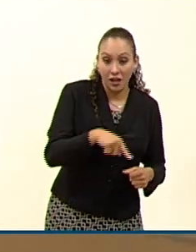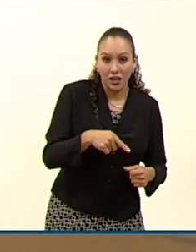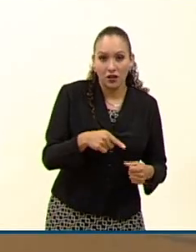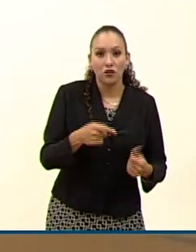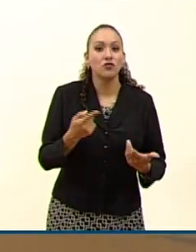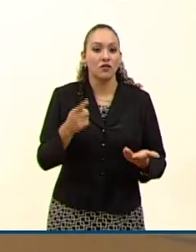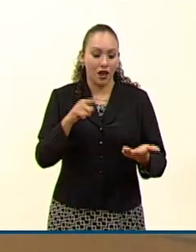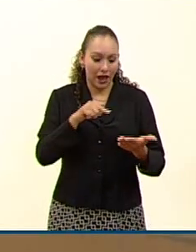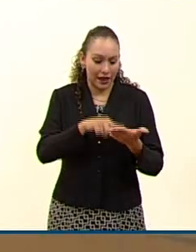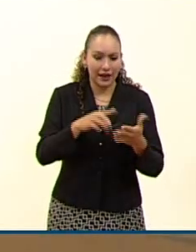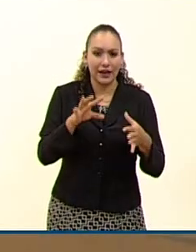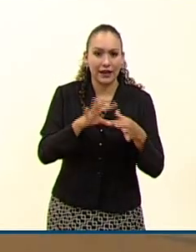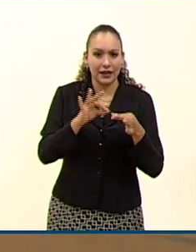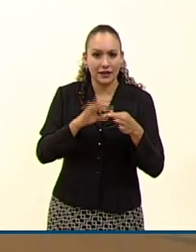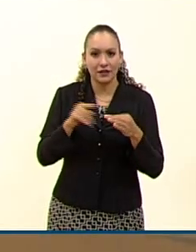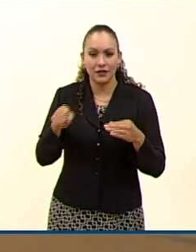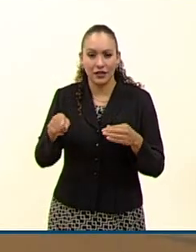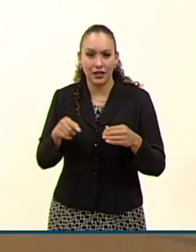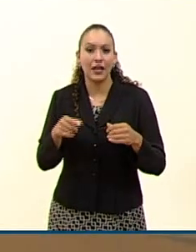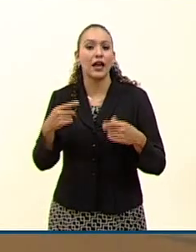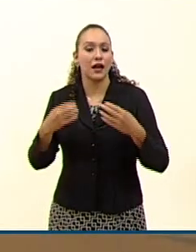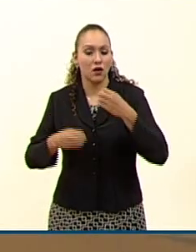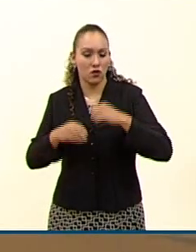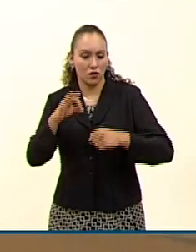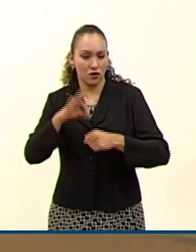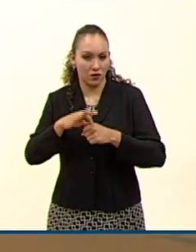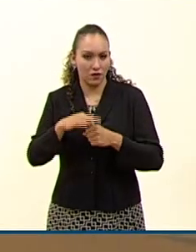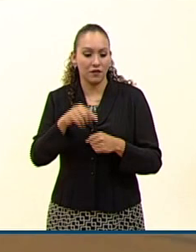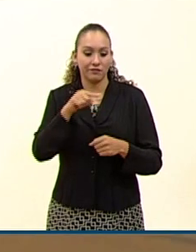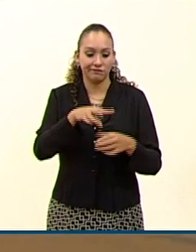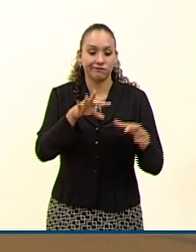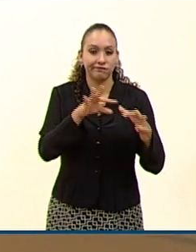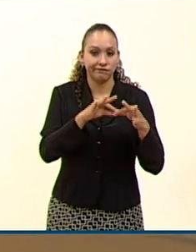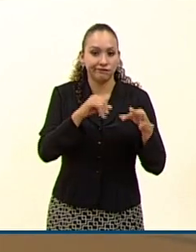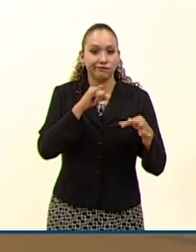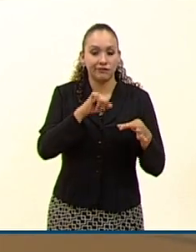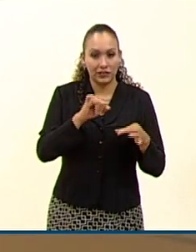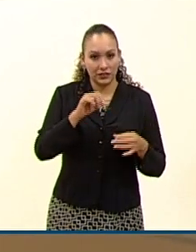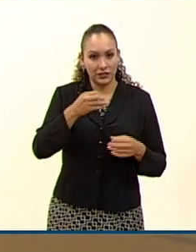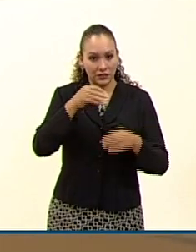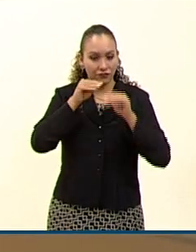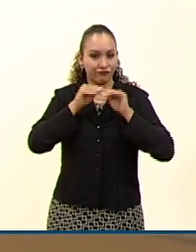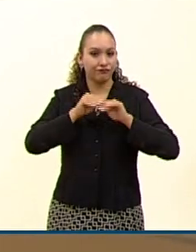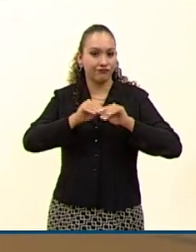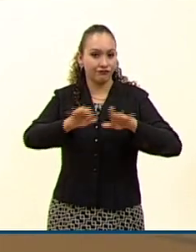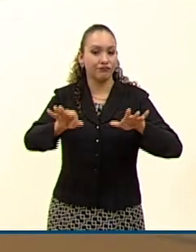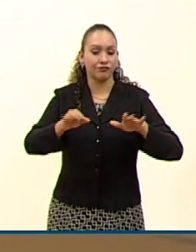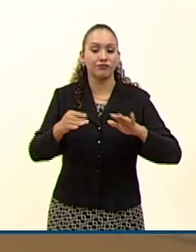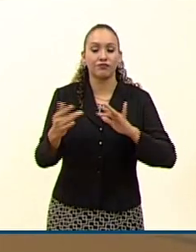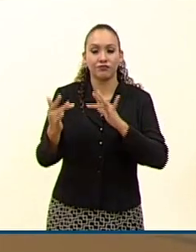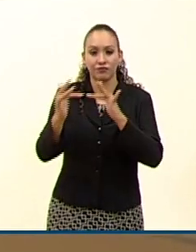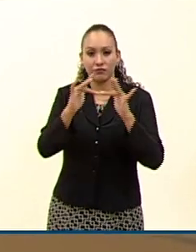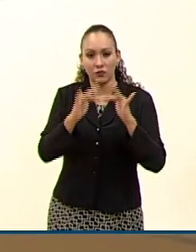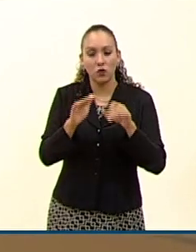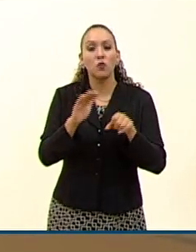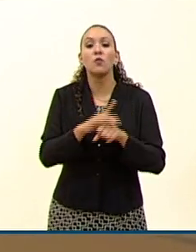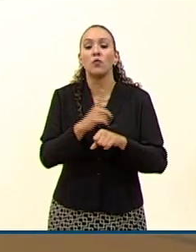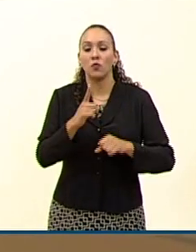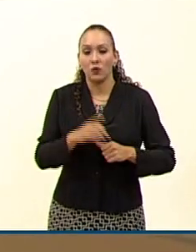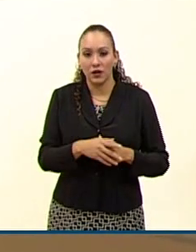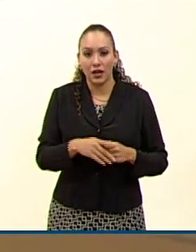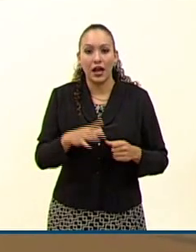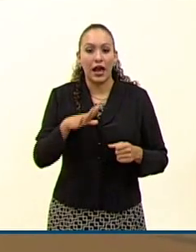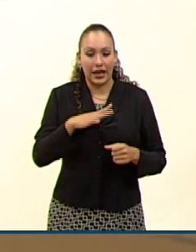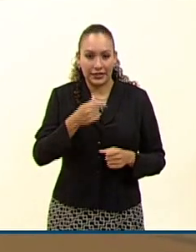en el acta levantada por la Oficialía Electoral, en las que se hicieron constar las publicaciones denunciadas, respecto de la presencia de